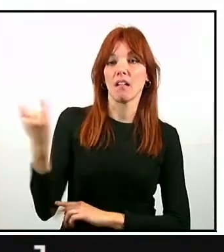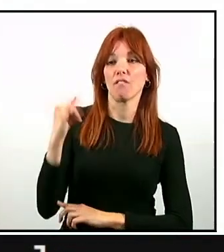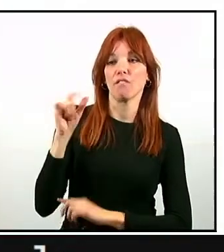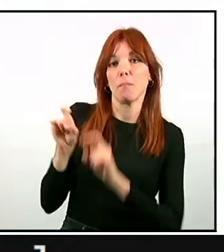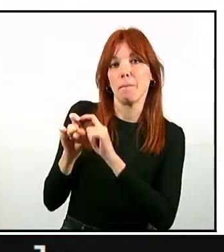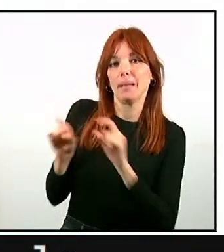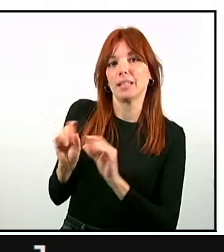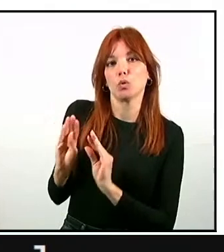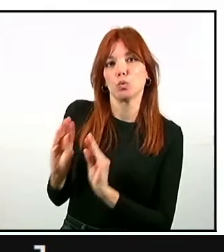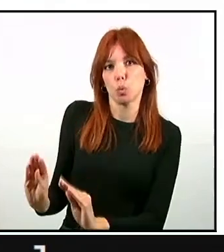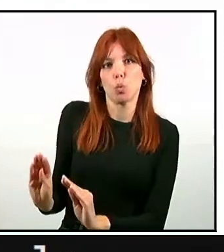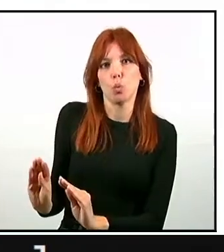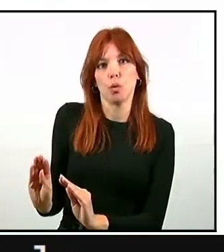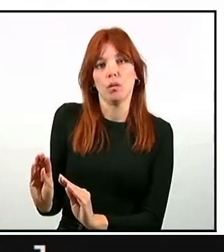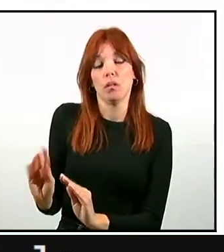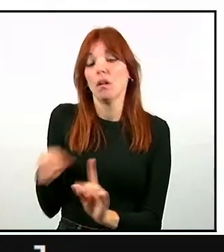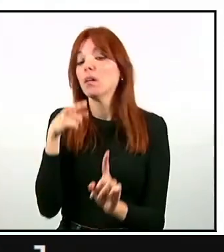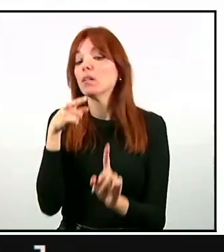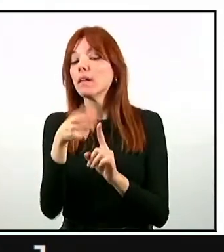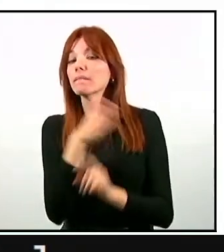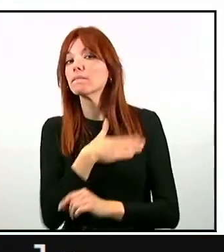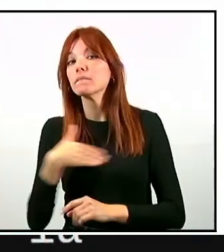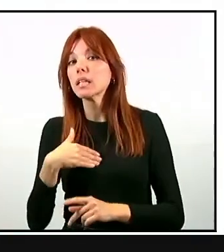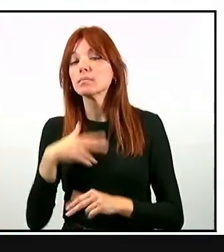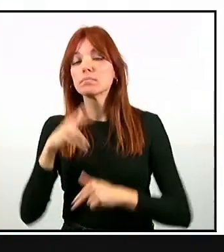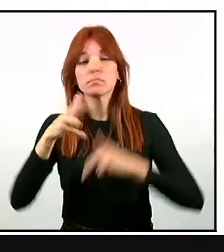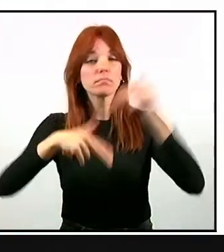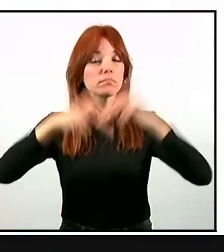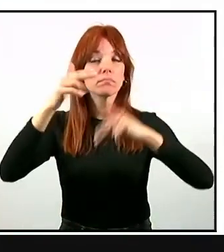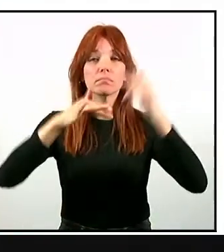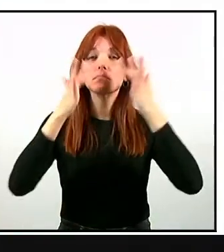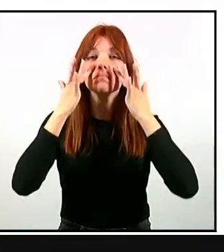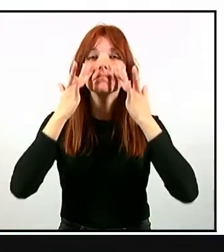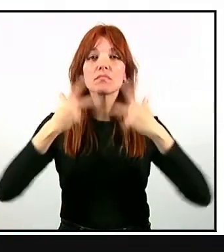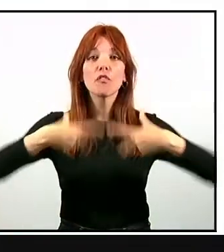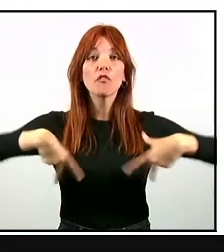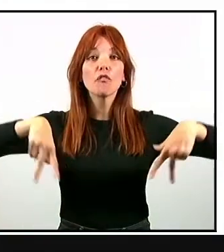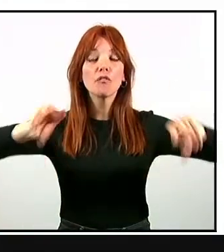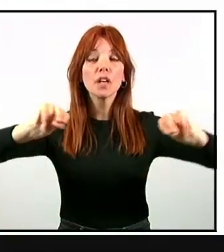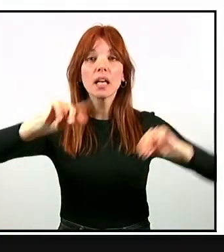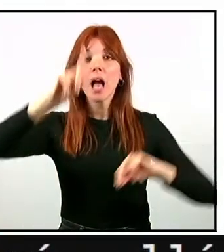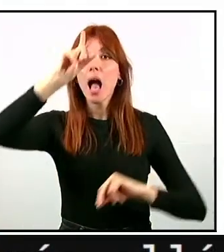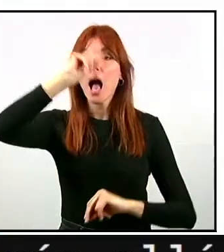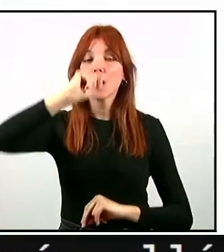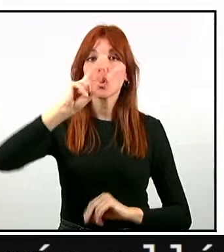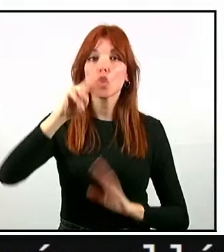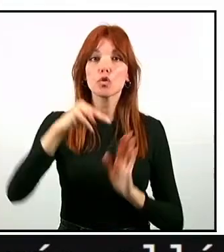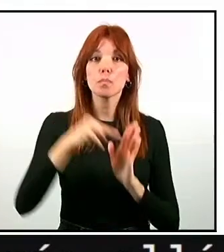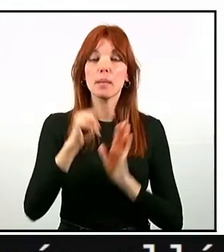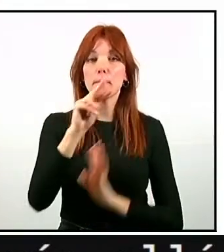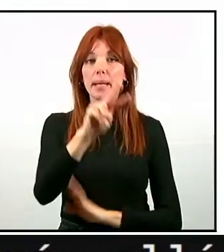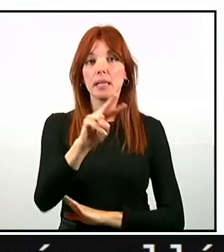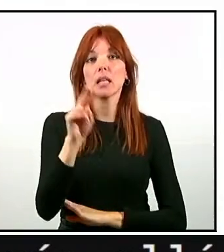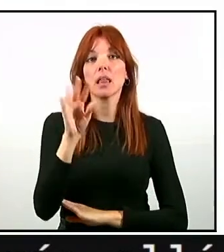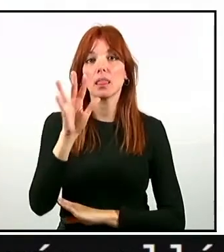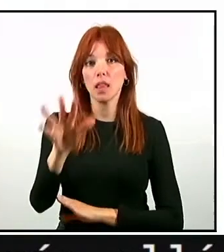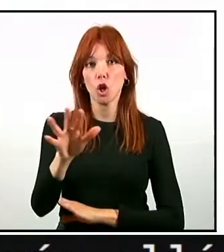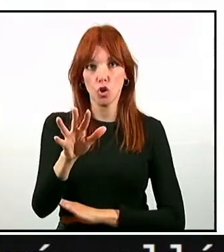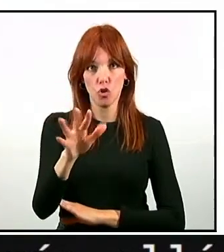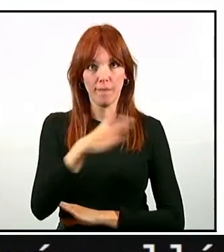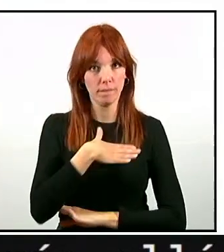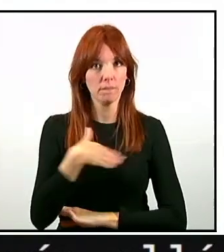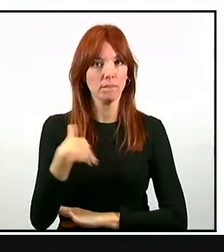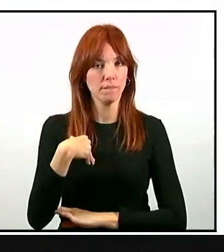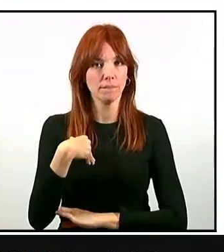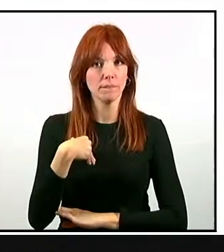que su intención es que estén concluidas las obras de la gigafactoría allá por el año 2025, entre otras cosas porque ya